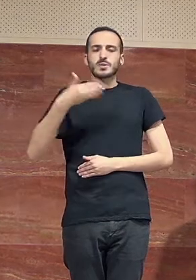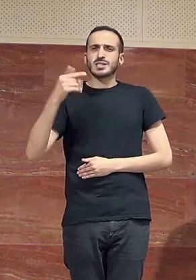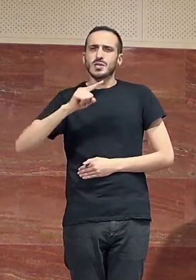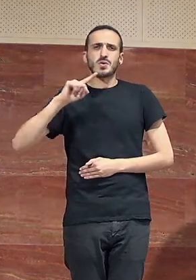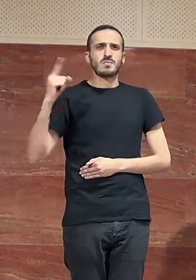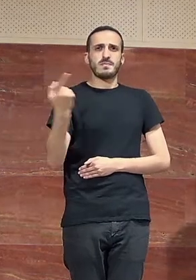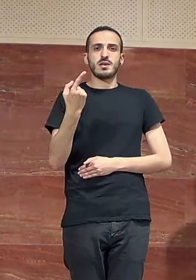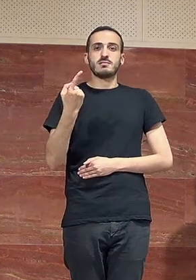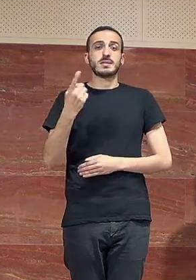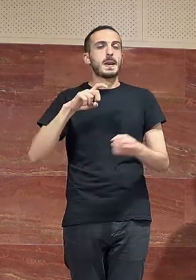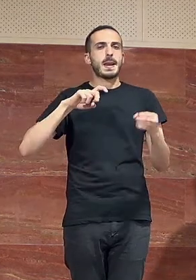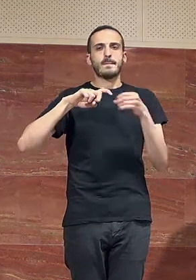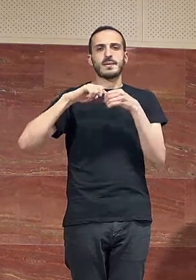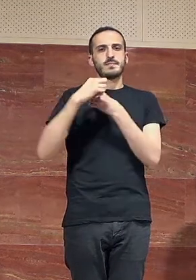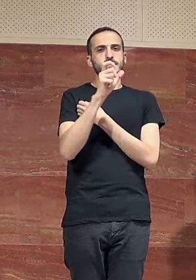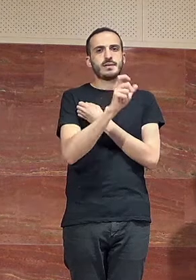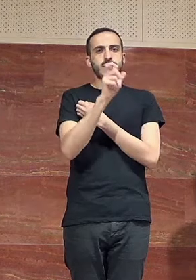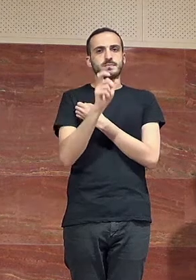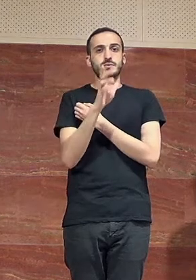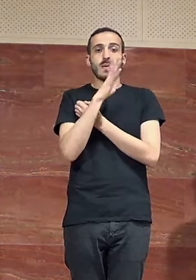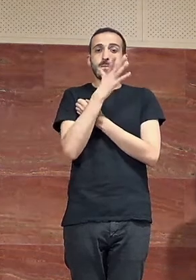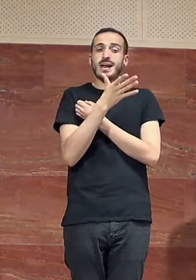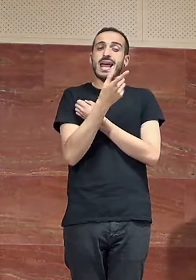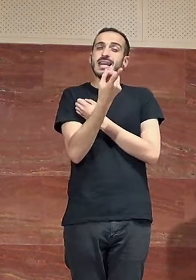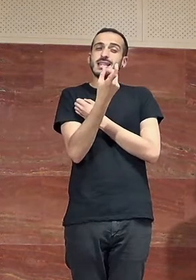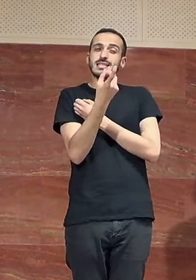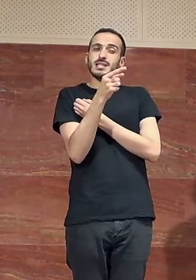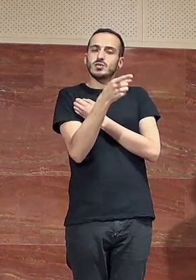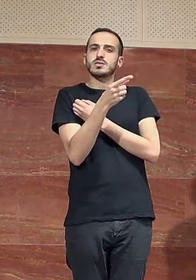para justamente ayudarnos a evaluar esas necesidades.